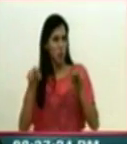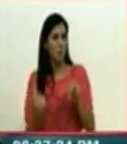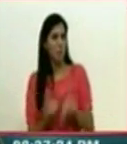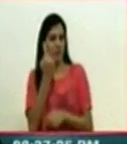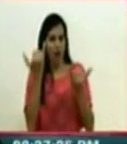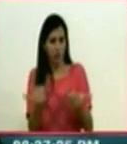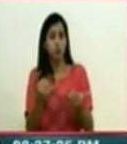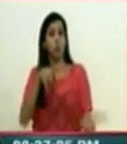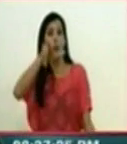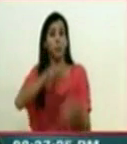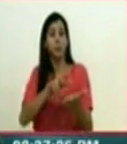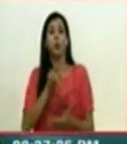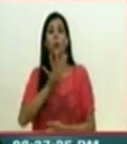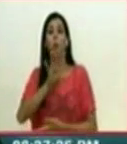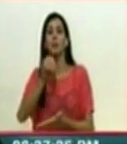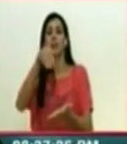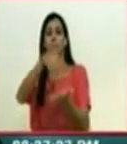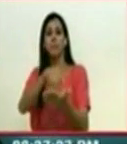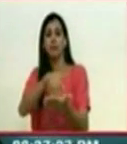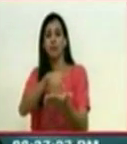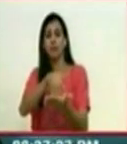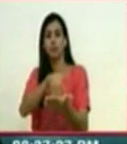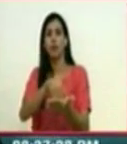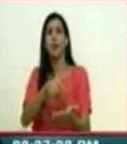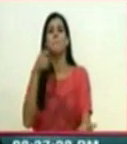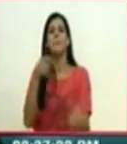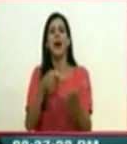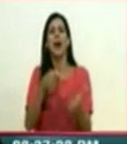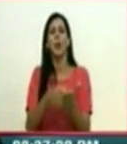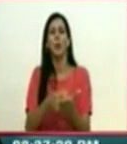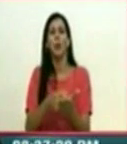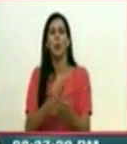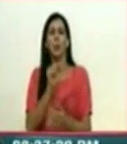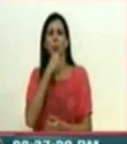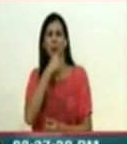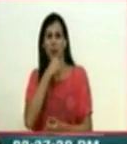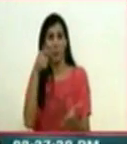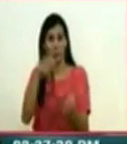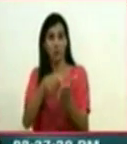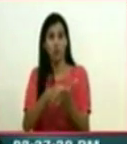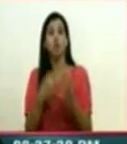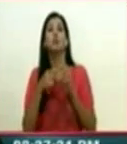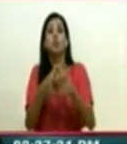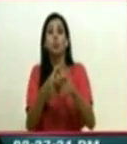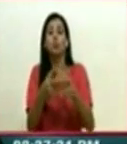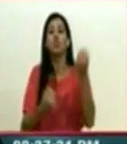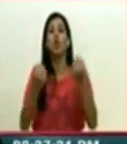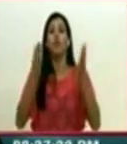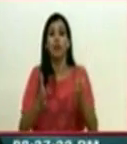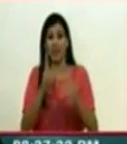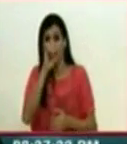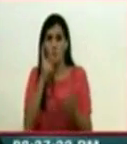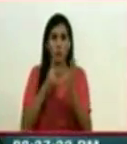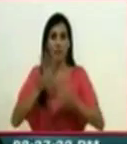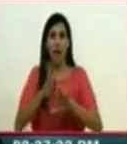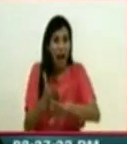que yo aprobé 40.000 pensiones para el sector transporte solo en este año 2015. Nunca